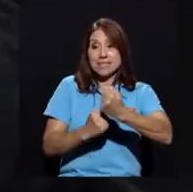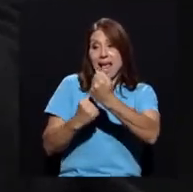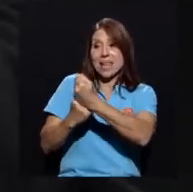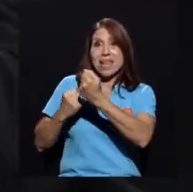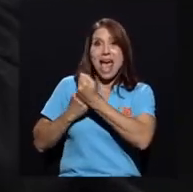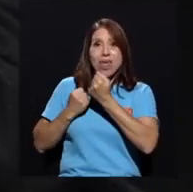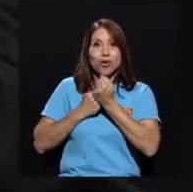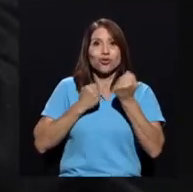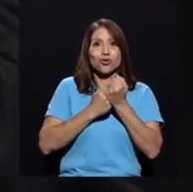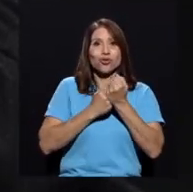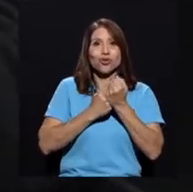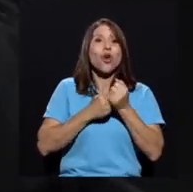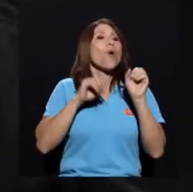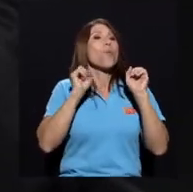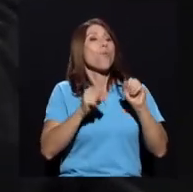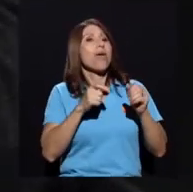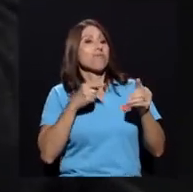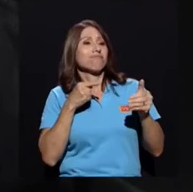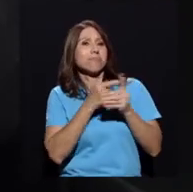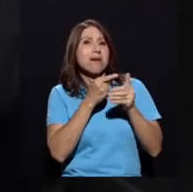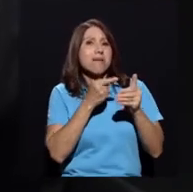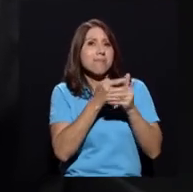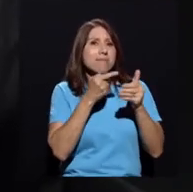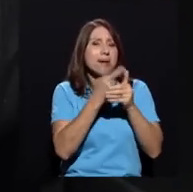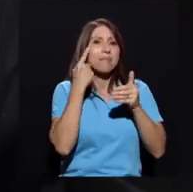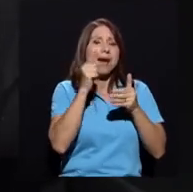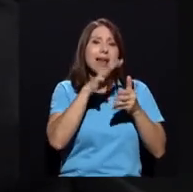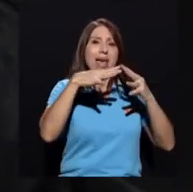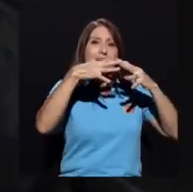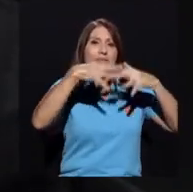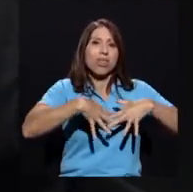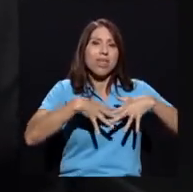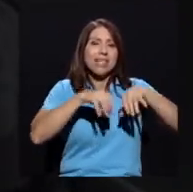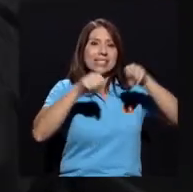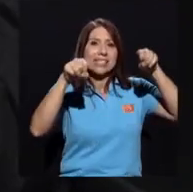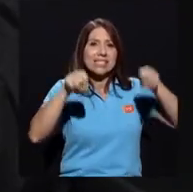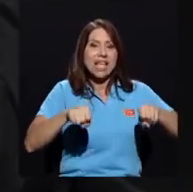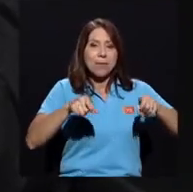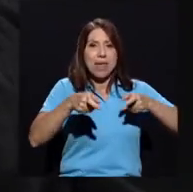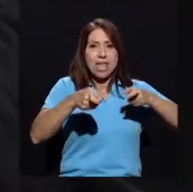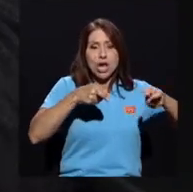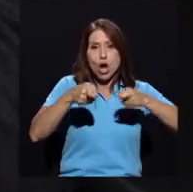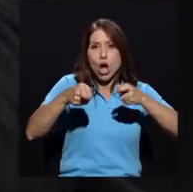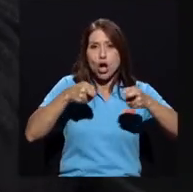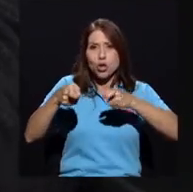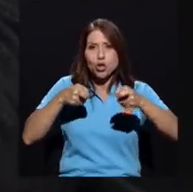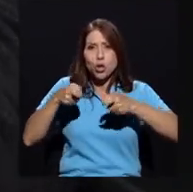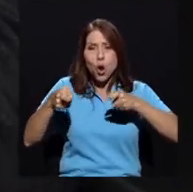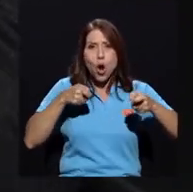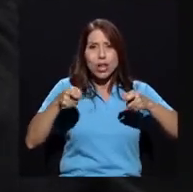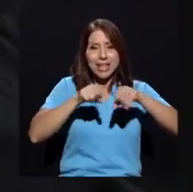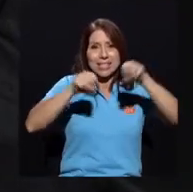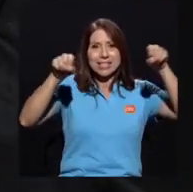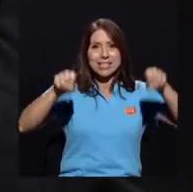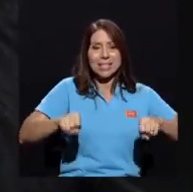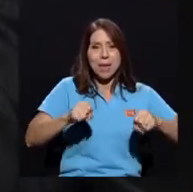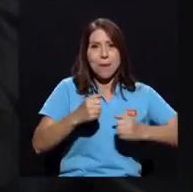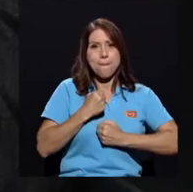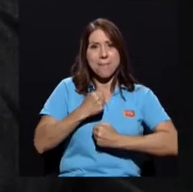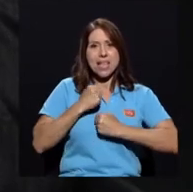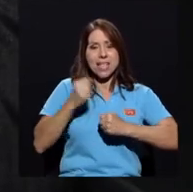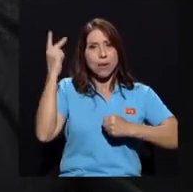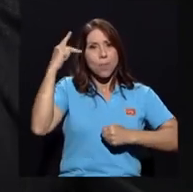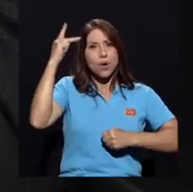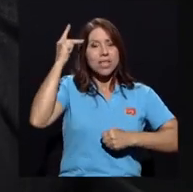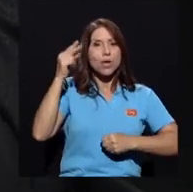ataque para descabezar el sistema de comando y control del aparato militar político